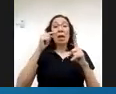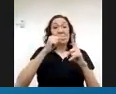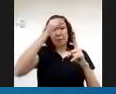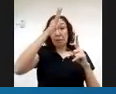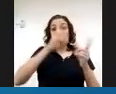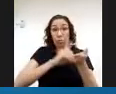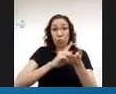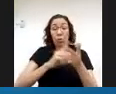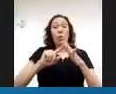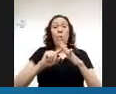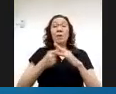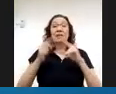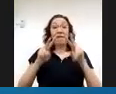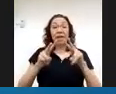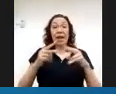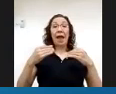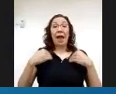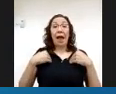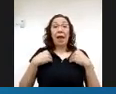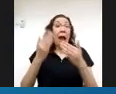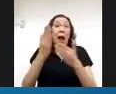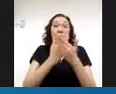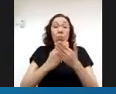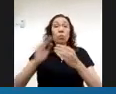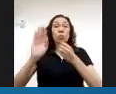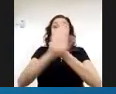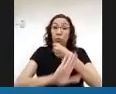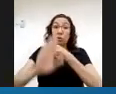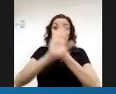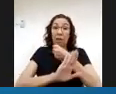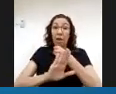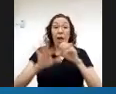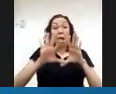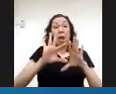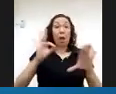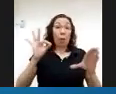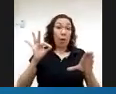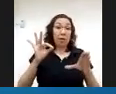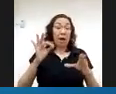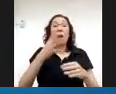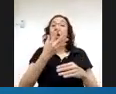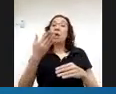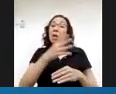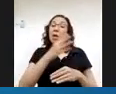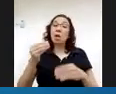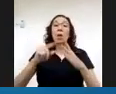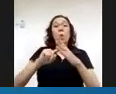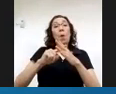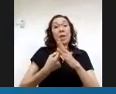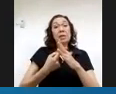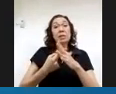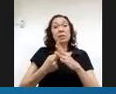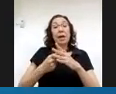a ver que hay un factor protector, lo descubre y comienza